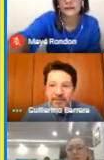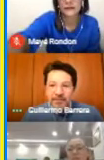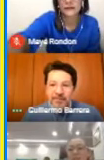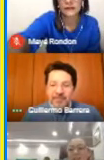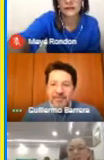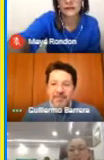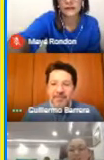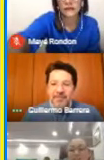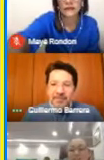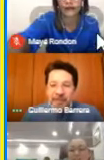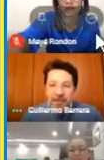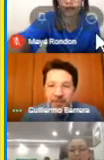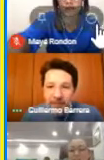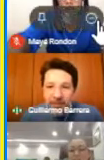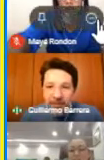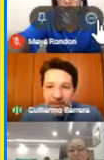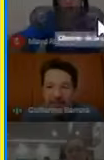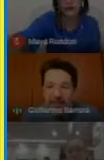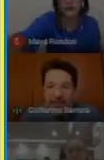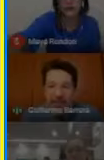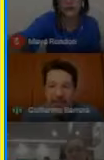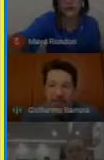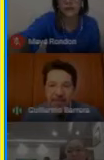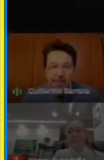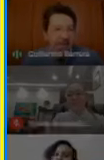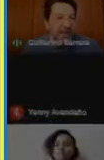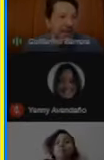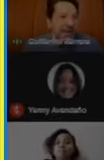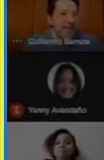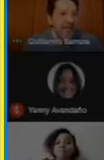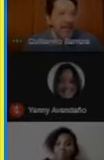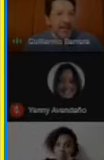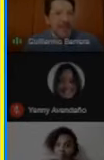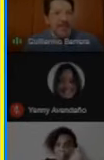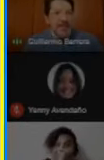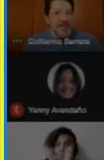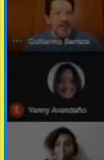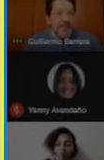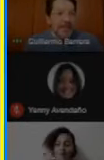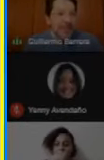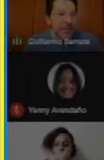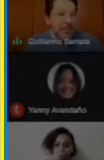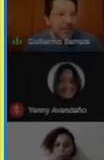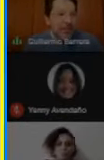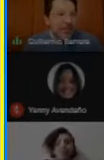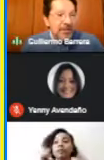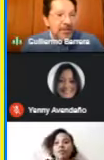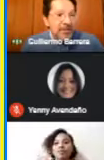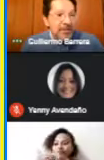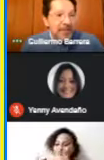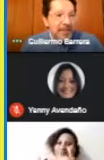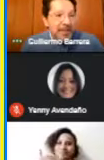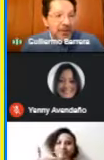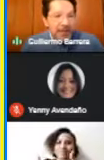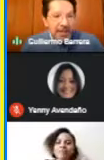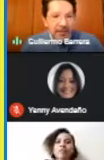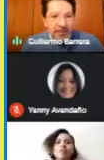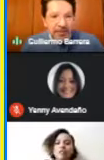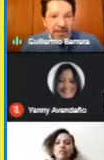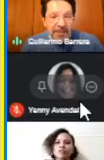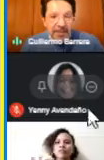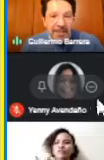podemos continuar. Gracias. Muchas gracias. Entonces les decía que en estos procesos en